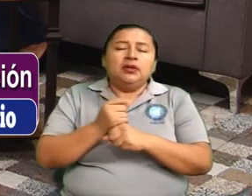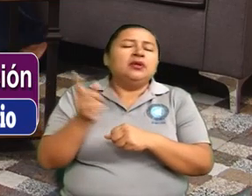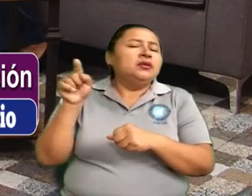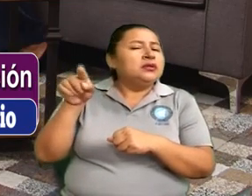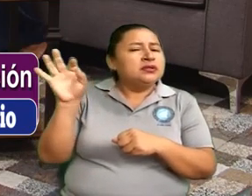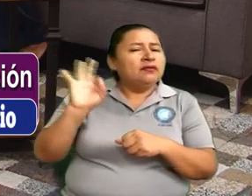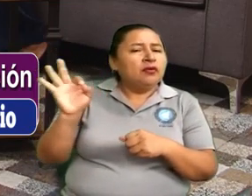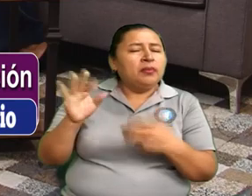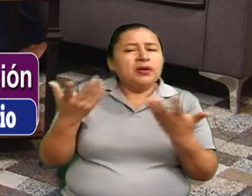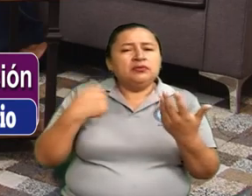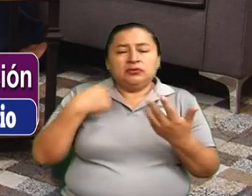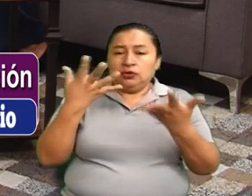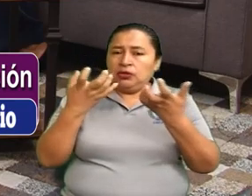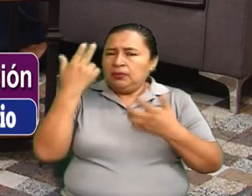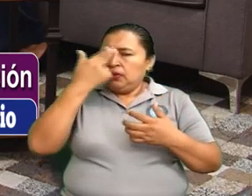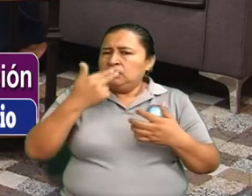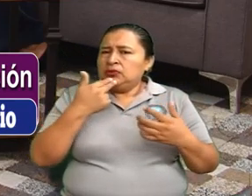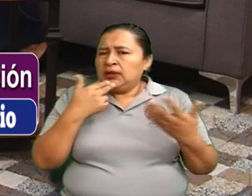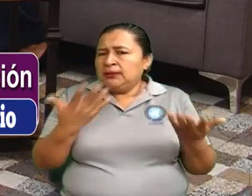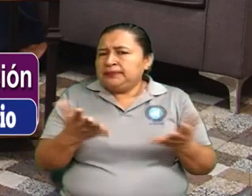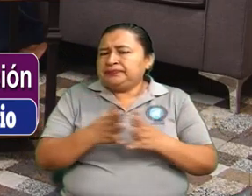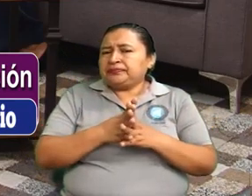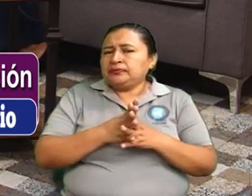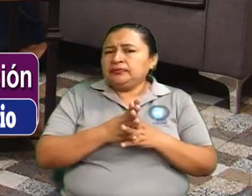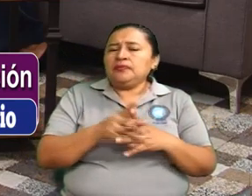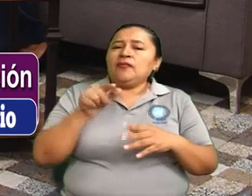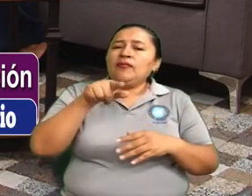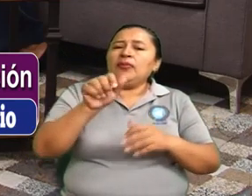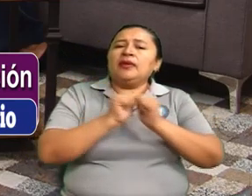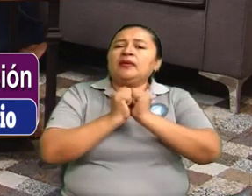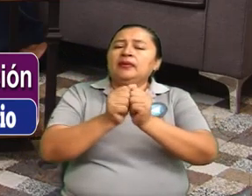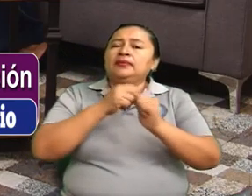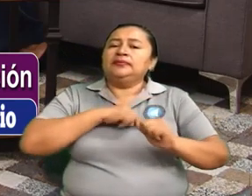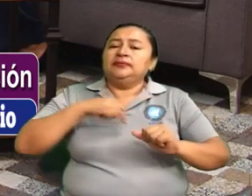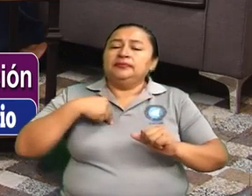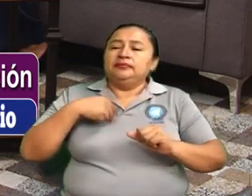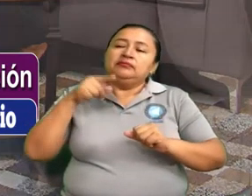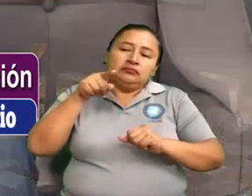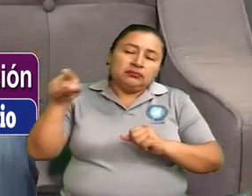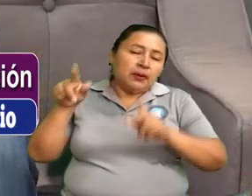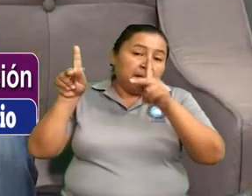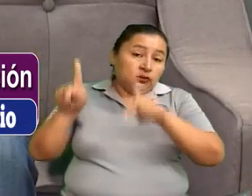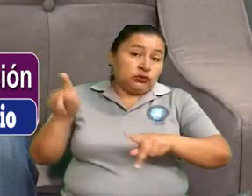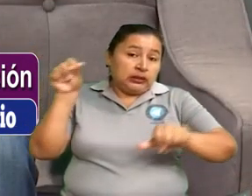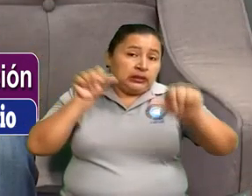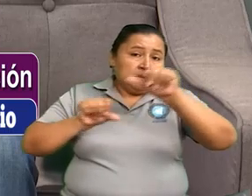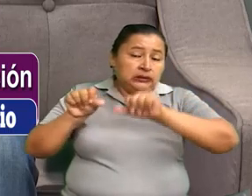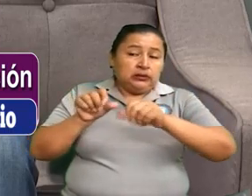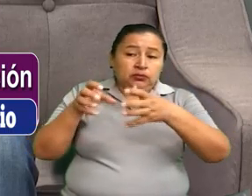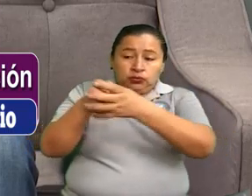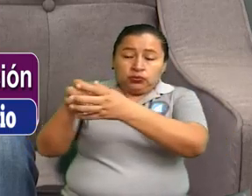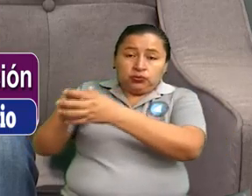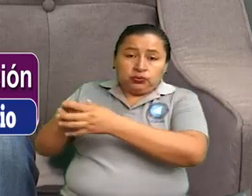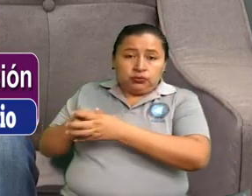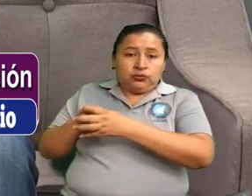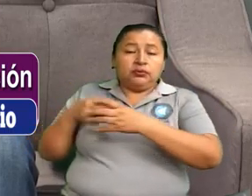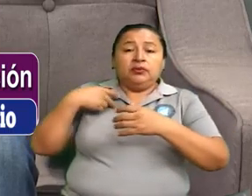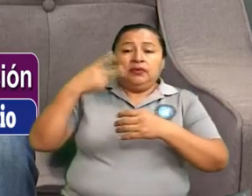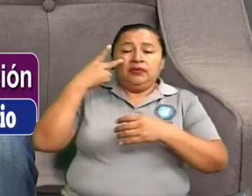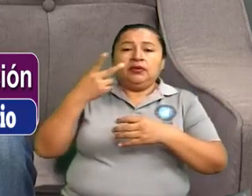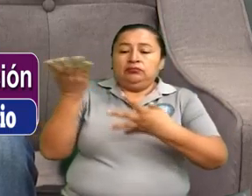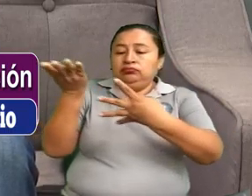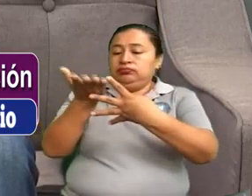sentido, quisiera preguntarle, y discúlpeme, el acompañamiento que se les da en lo particular a los sectores, porque hemos visto también que se han